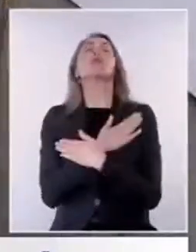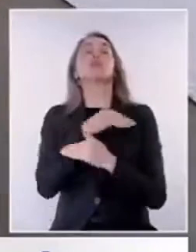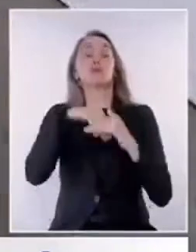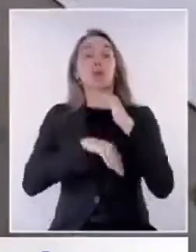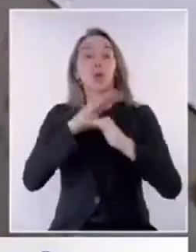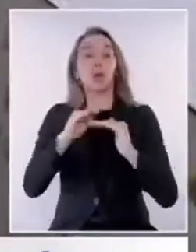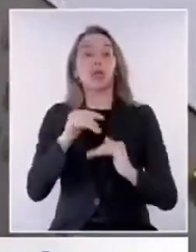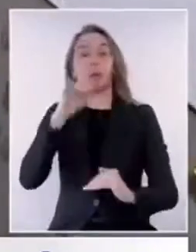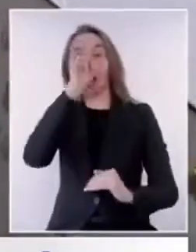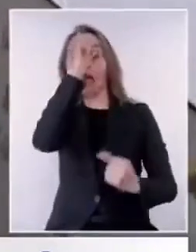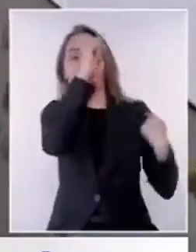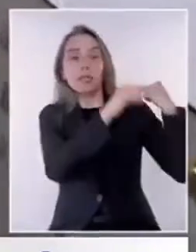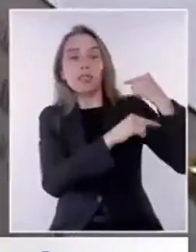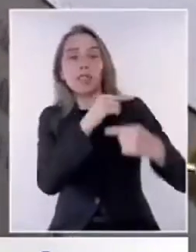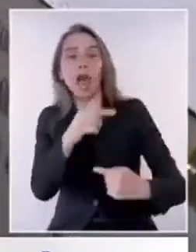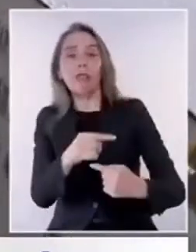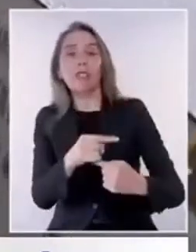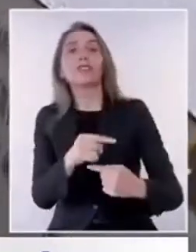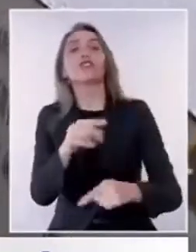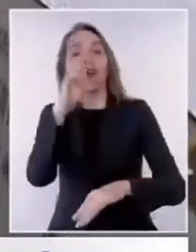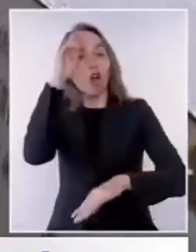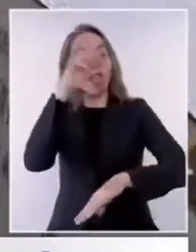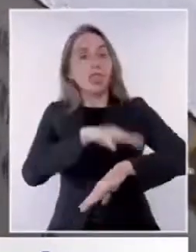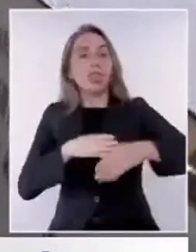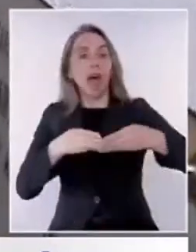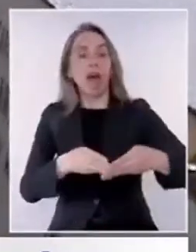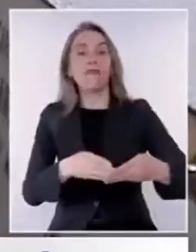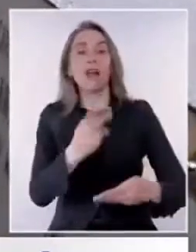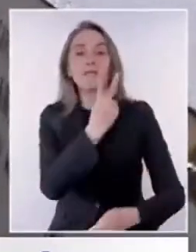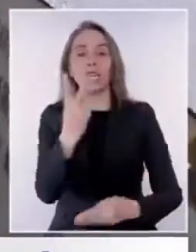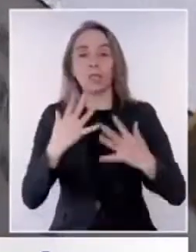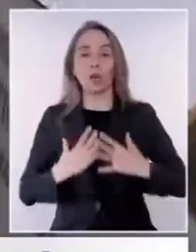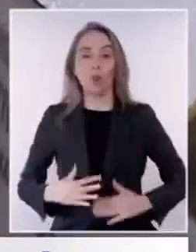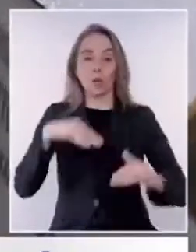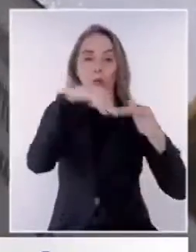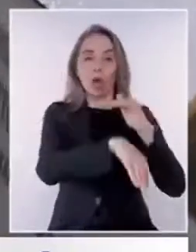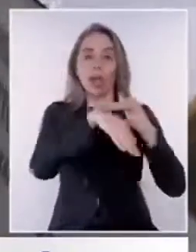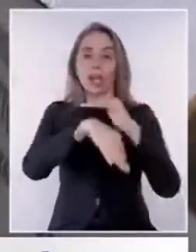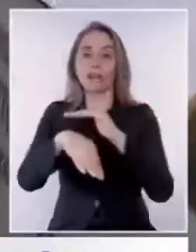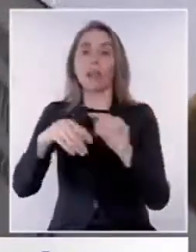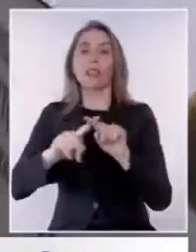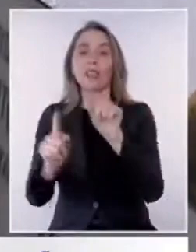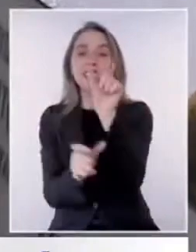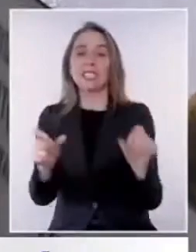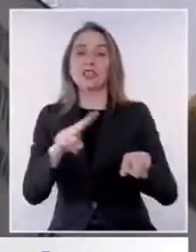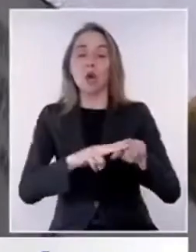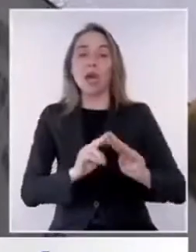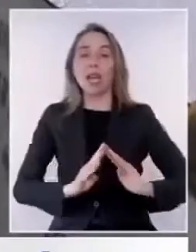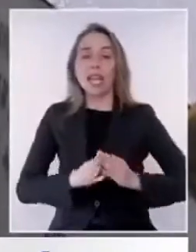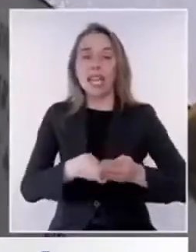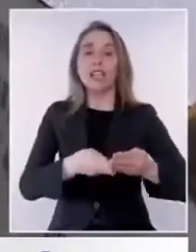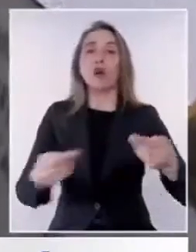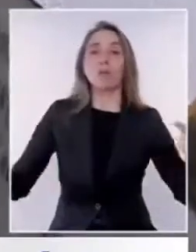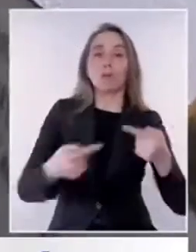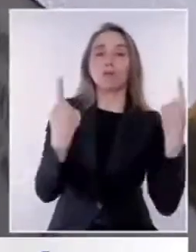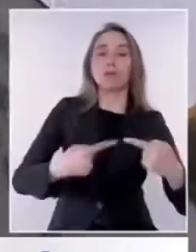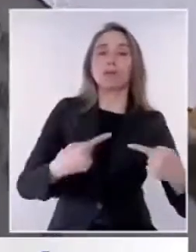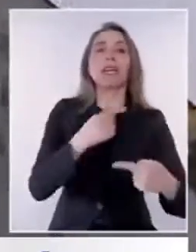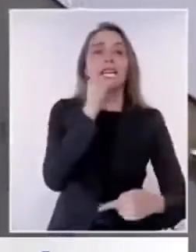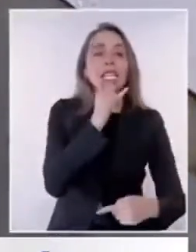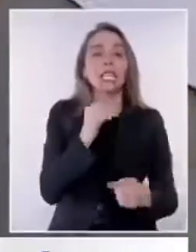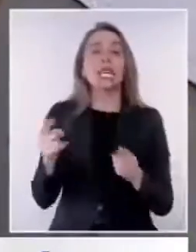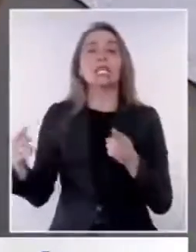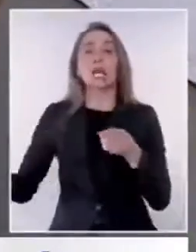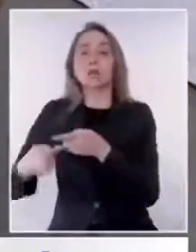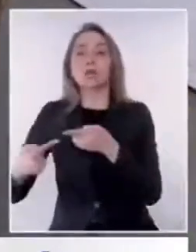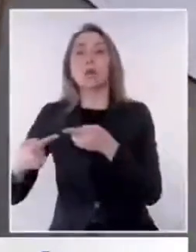cuna de las mayores tradiciones navales. En este lugar además hay 22 cuerpos enterrados de diferentes héroes del combate de Iquique y Punta Gruesa. Lo invitamos